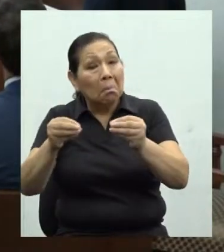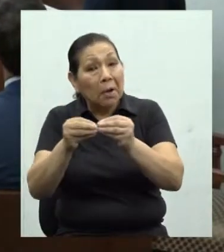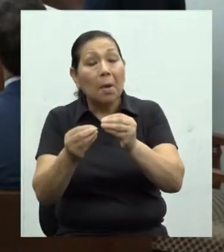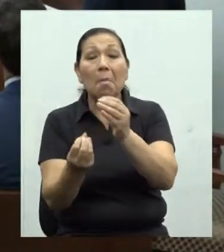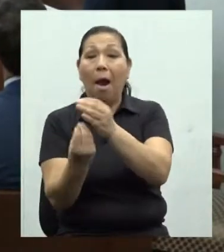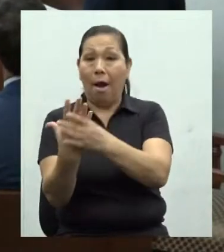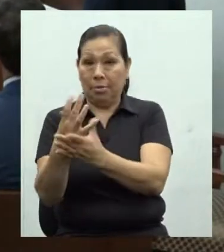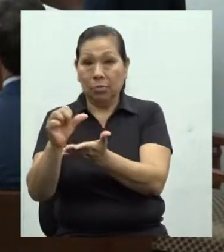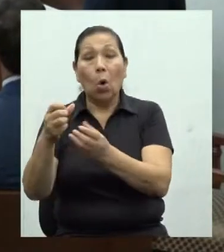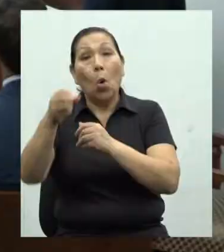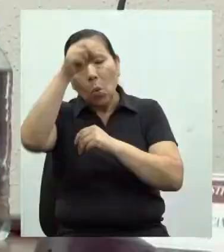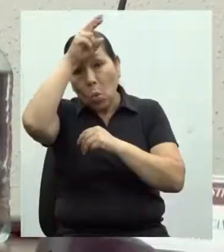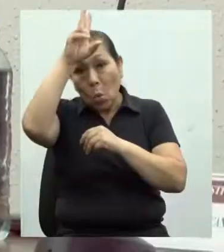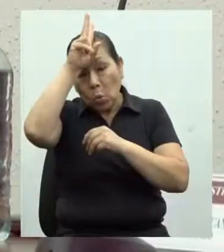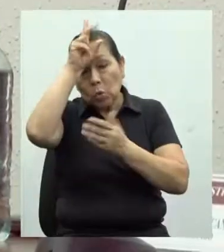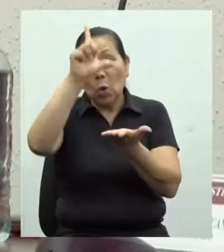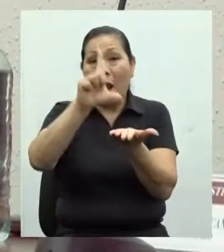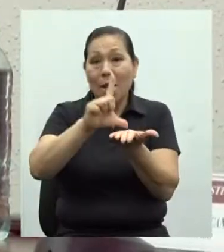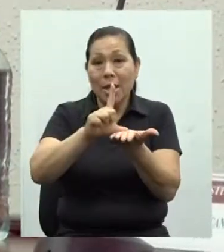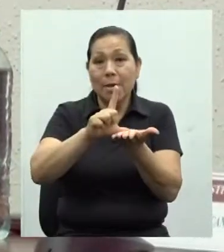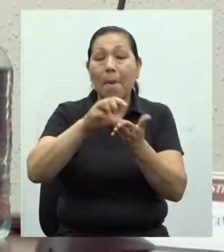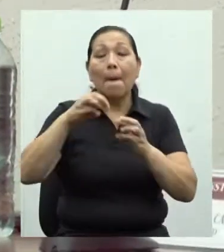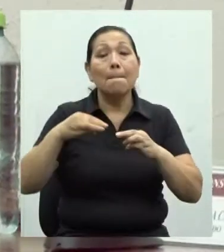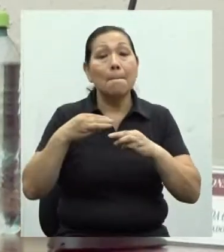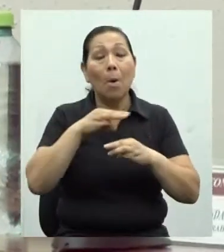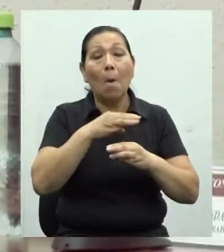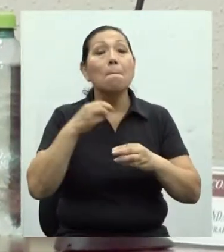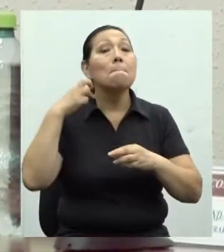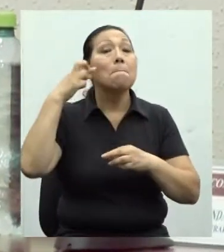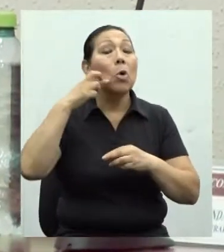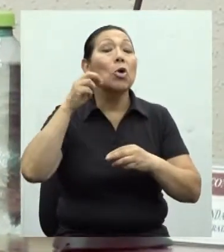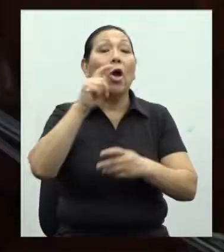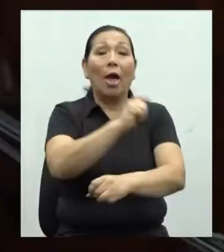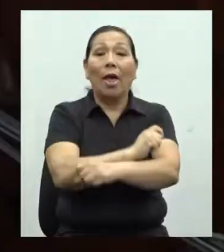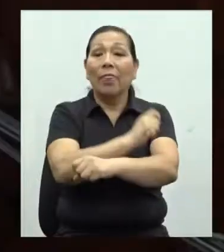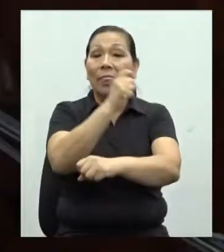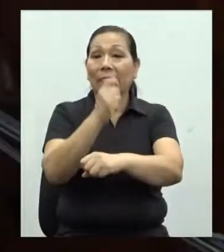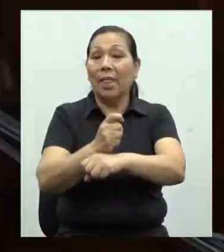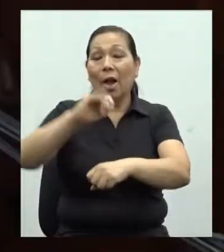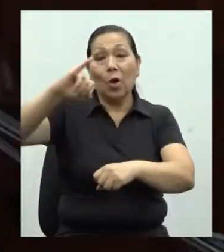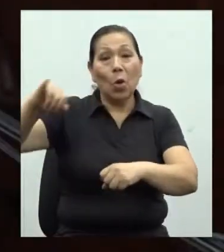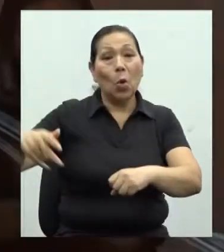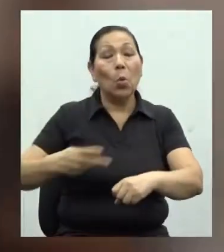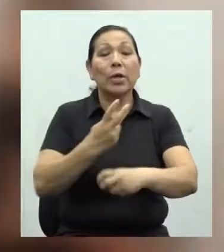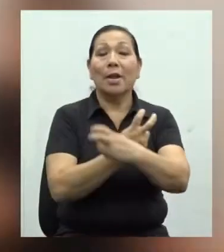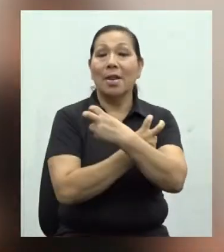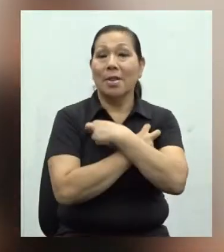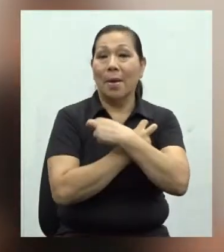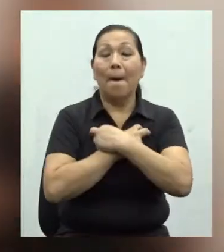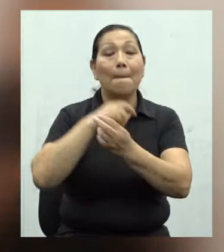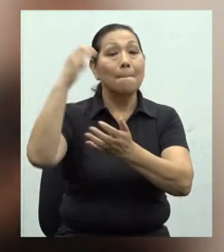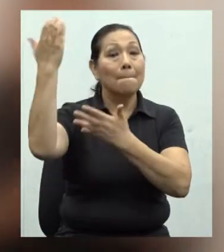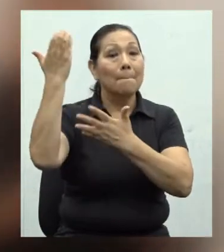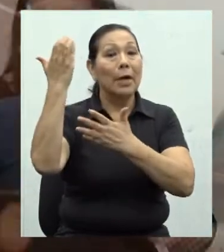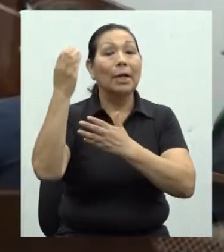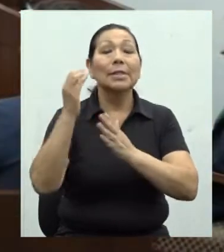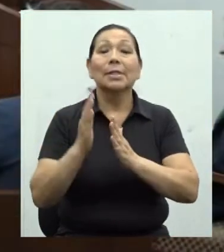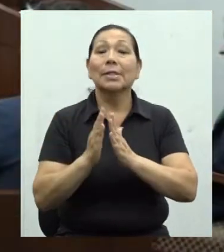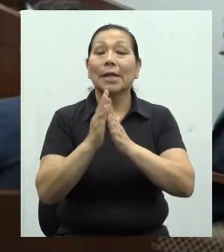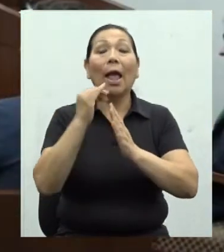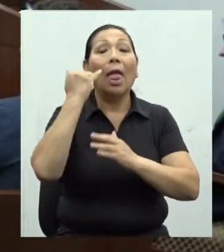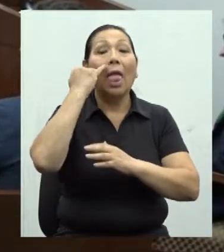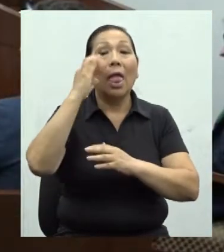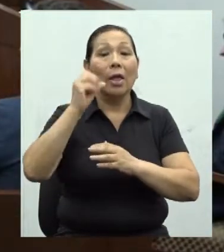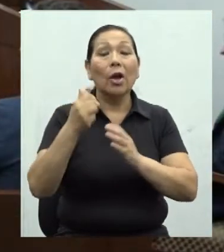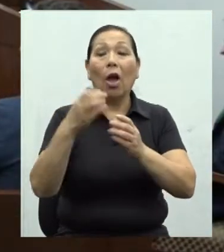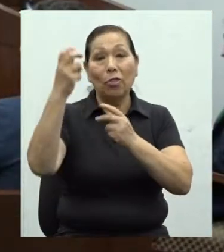de Arequipa, Cusco, Lima, Moquegua, Puno, Tacna, Junín, Lambayeque, Piura, Del Santa,